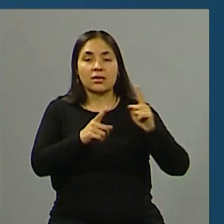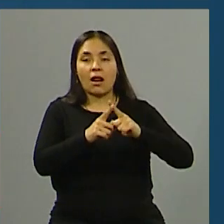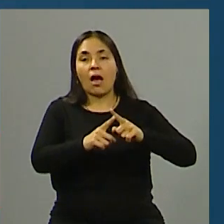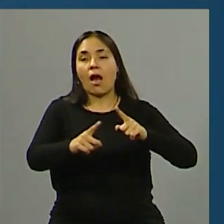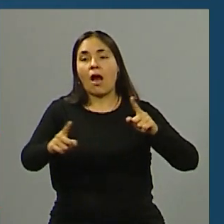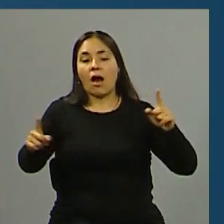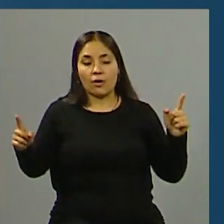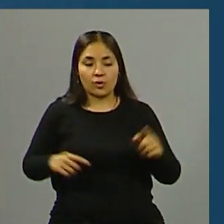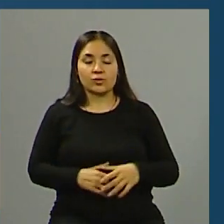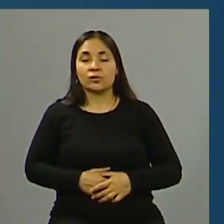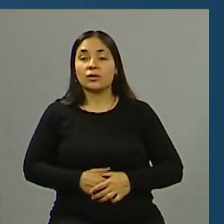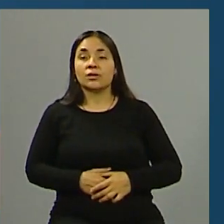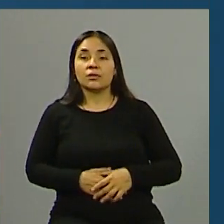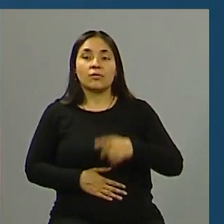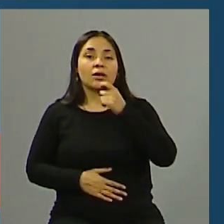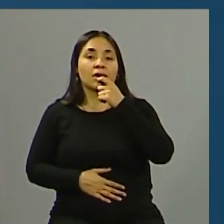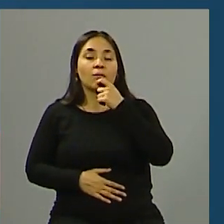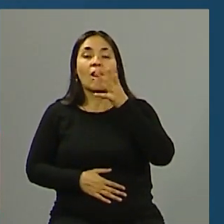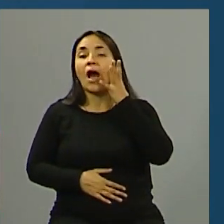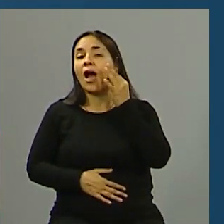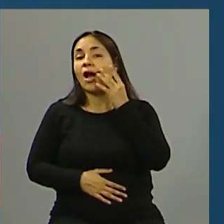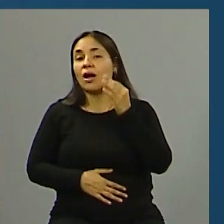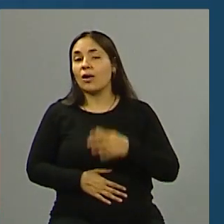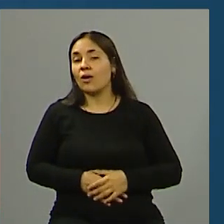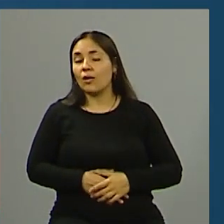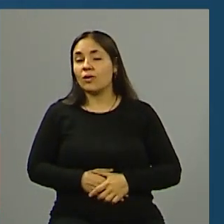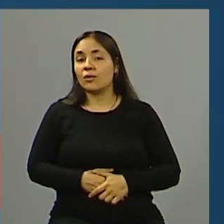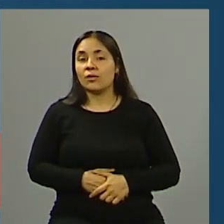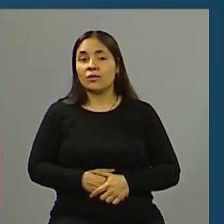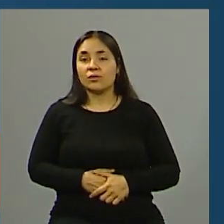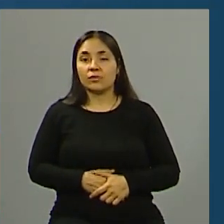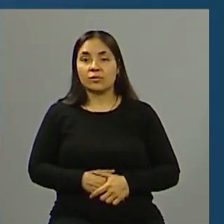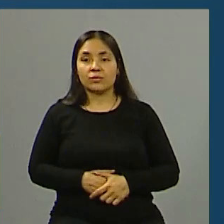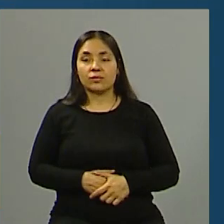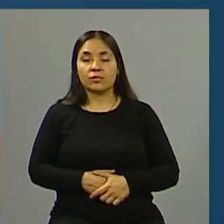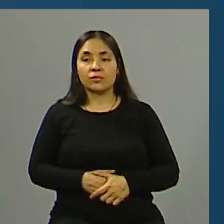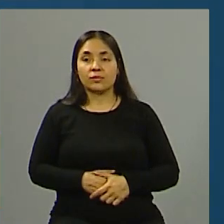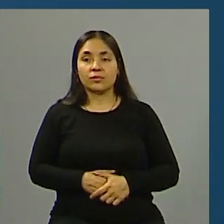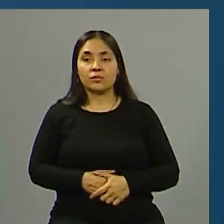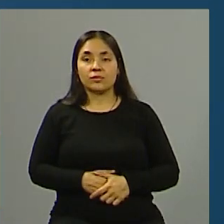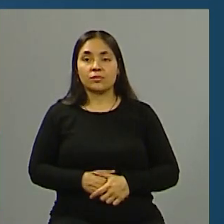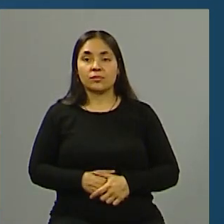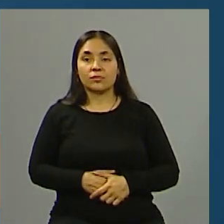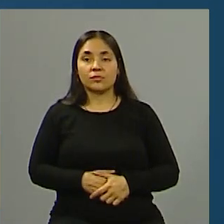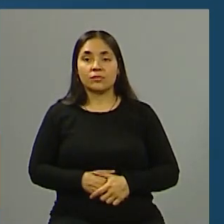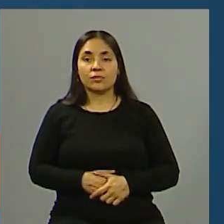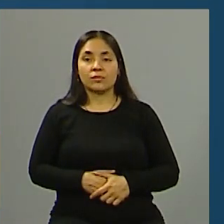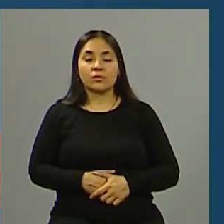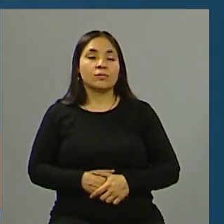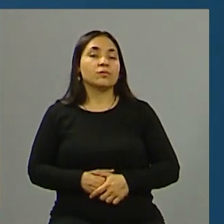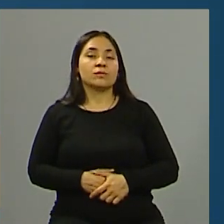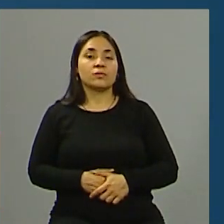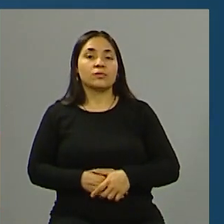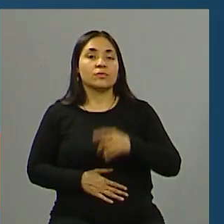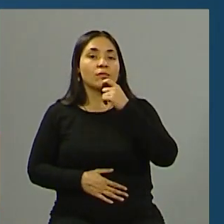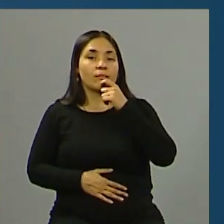ninguna medida que podamos calificar de fondo para cambiar la situación. Pensando en que las cosas pueden ser diferentes a